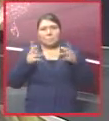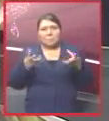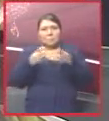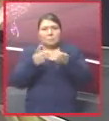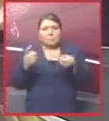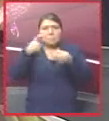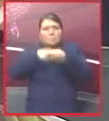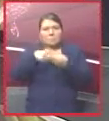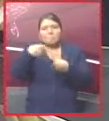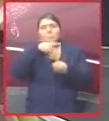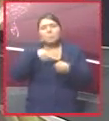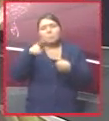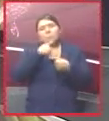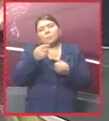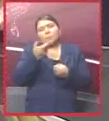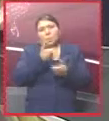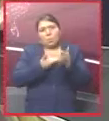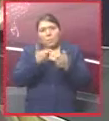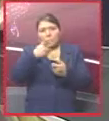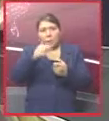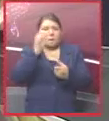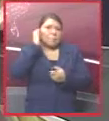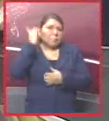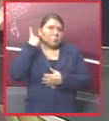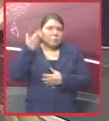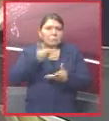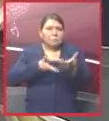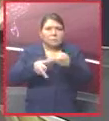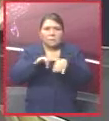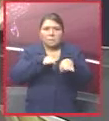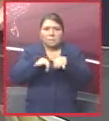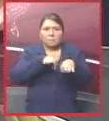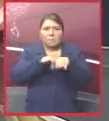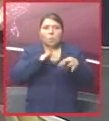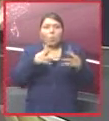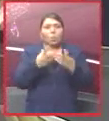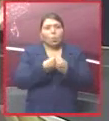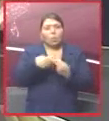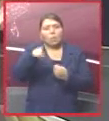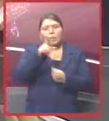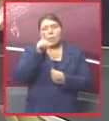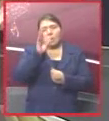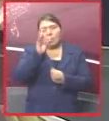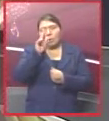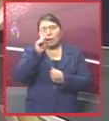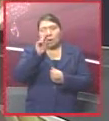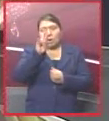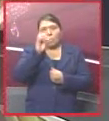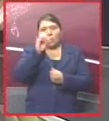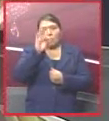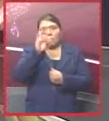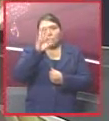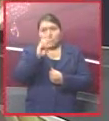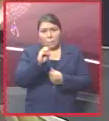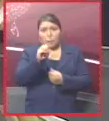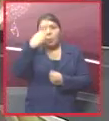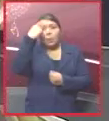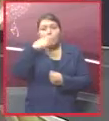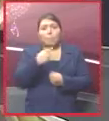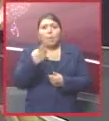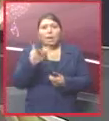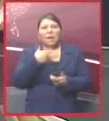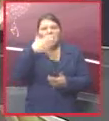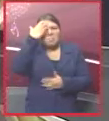Cámara de Diputados realizaron reunión de trabajo con el titular de la Procuraduría Federal del Consumidor para conocer la situación